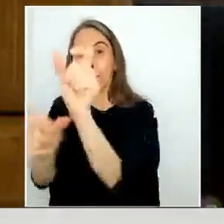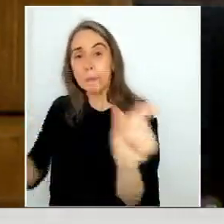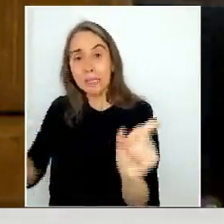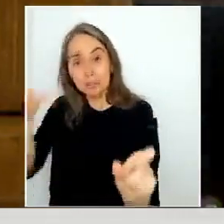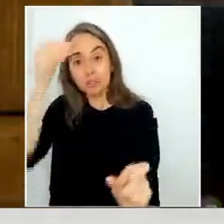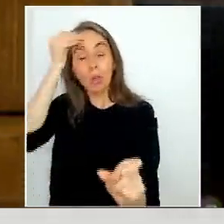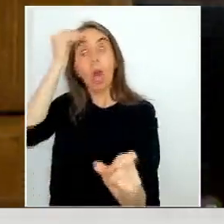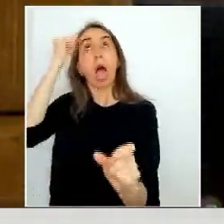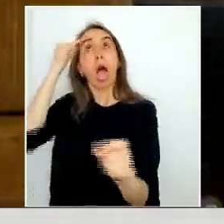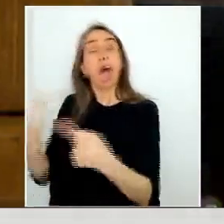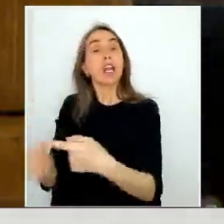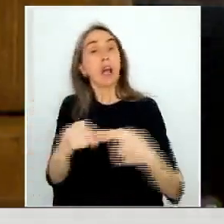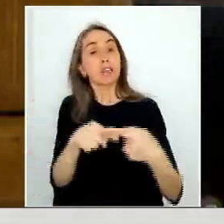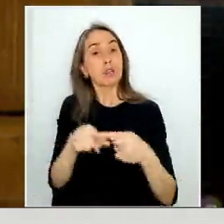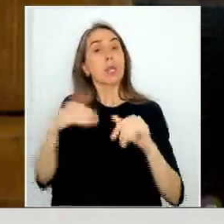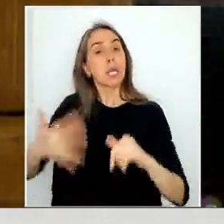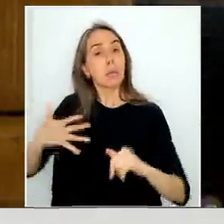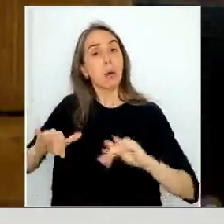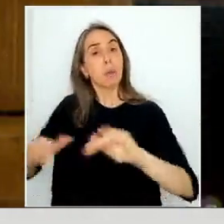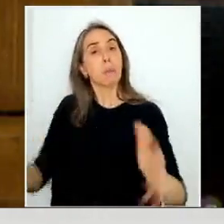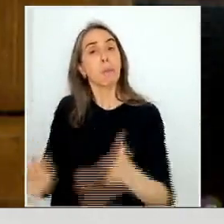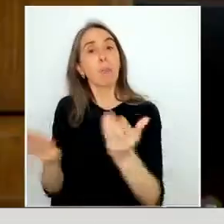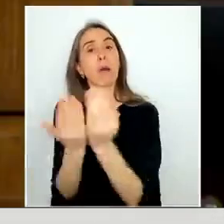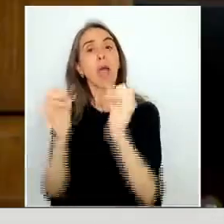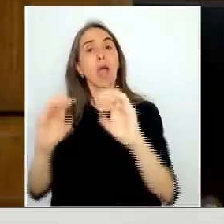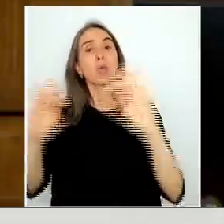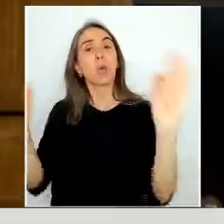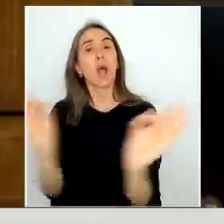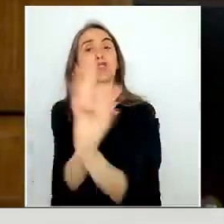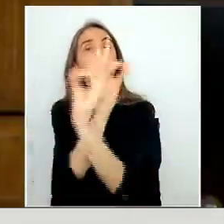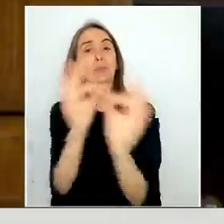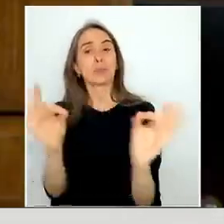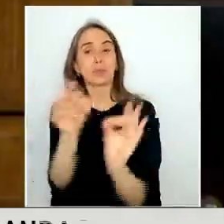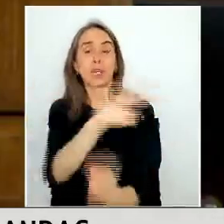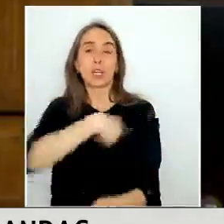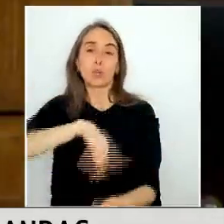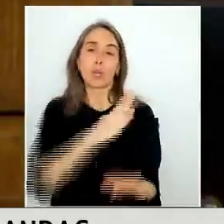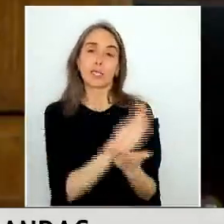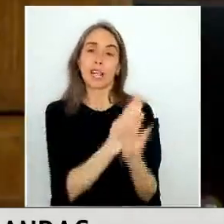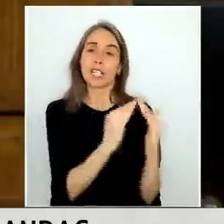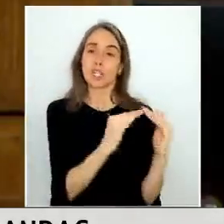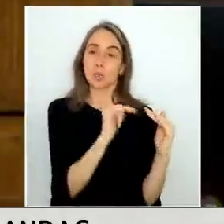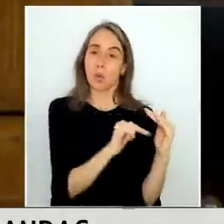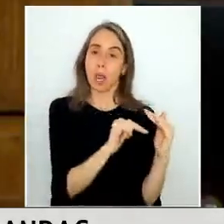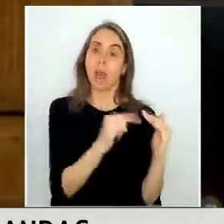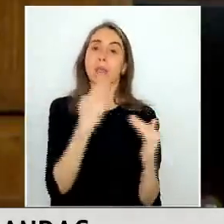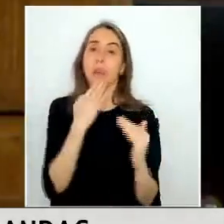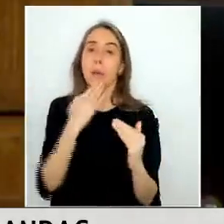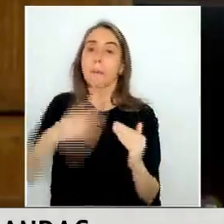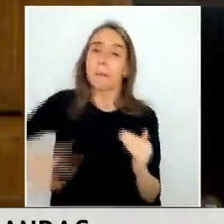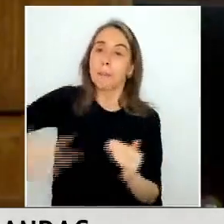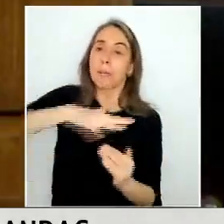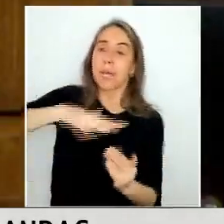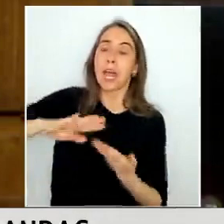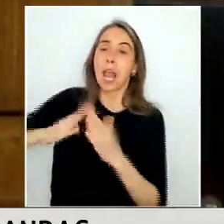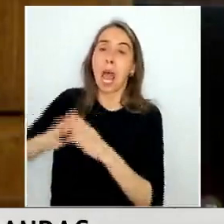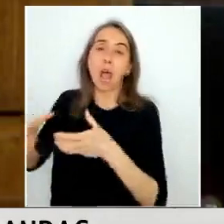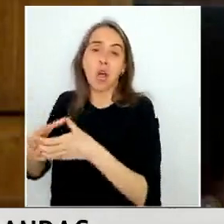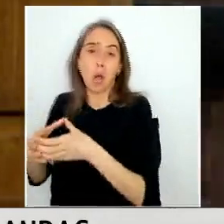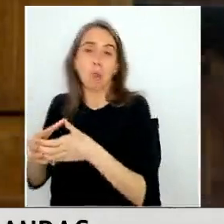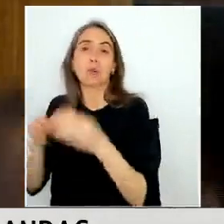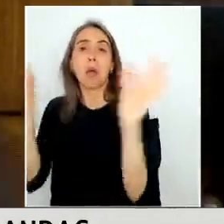apoyar y promover la la educación musical en nuestra escuela y también en nuestras comunidades la música no solo